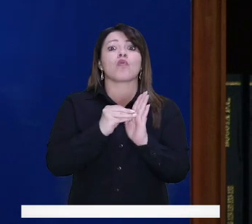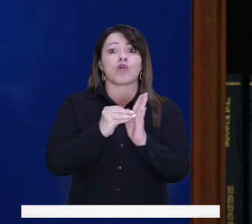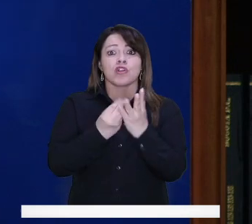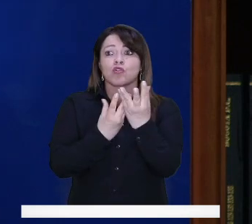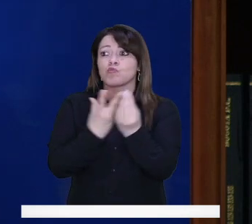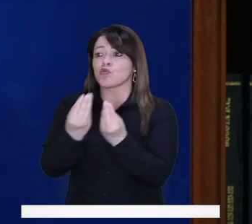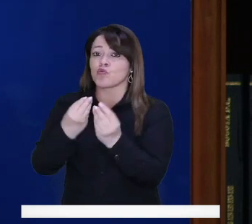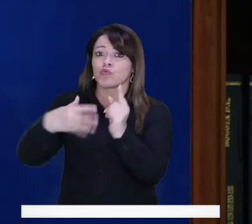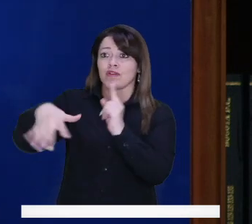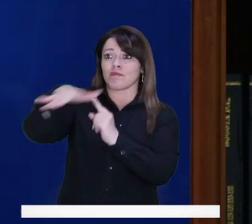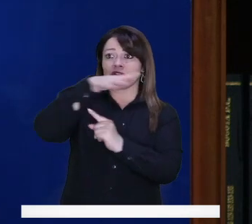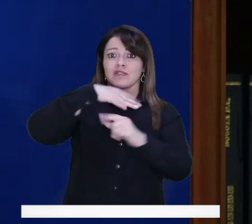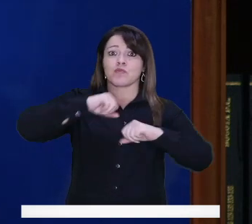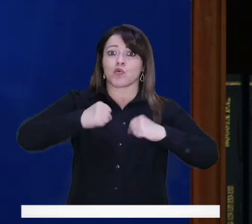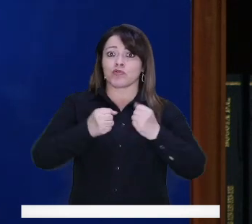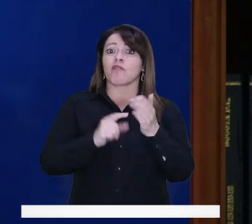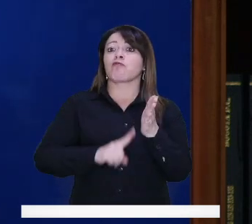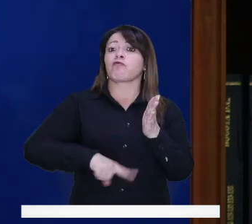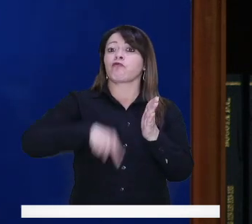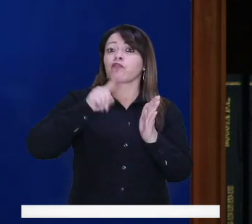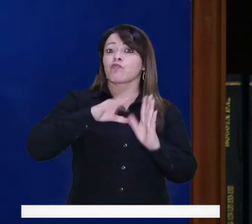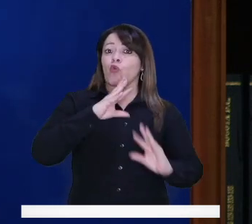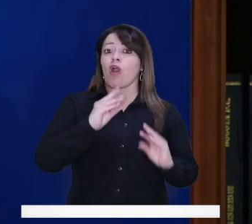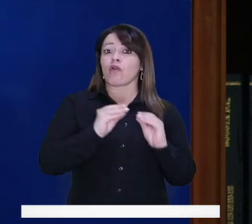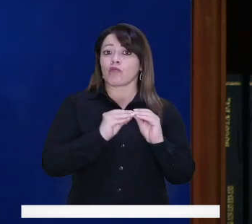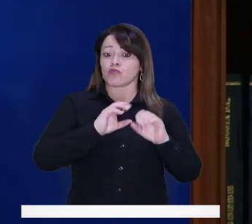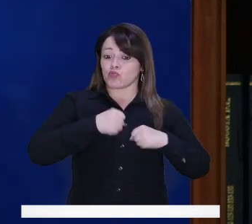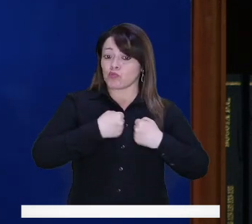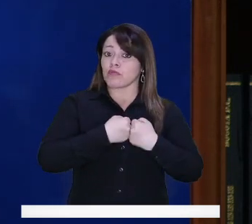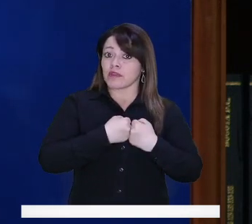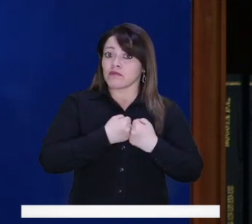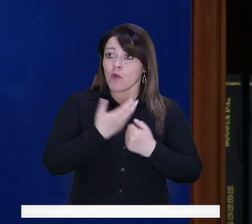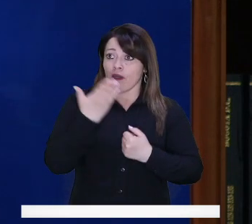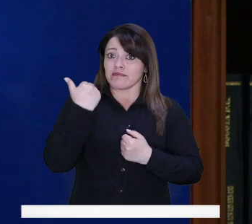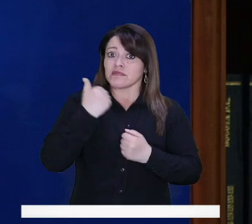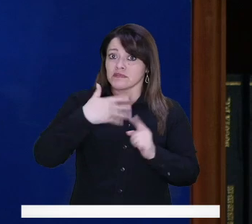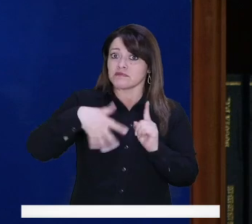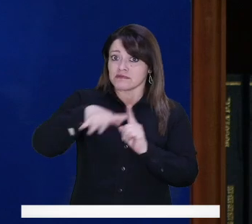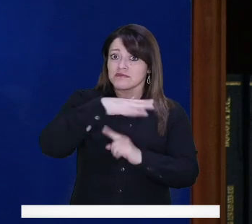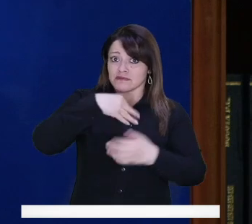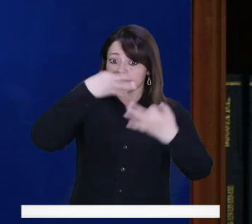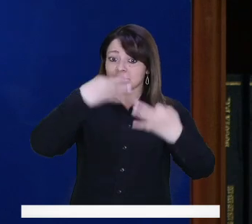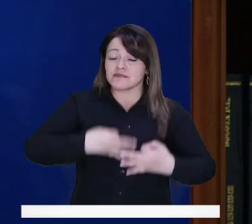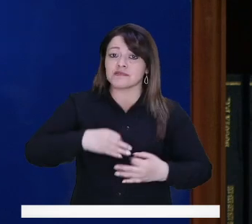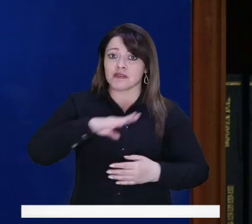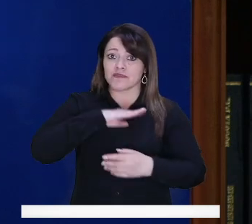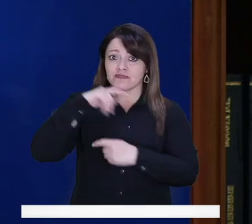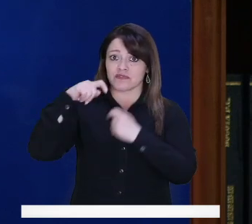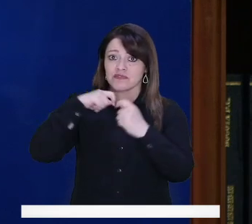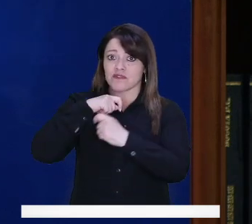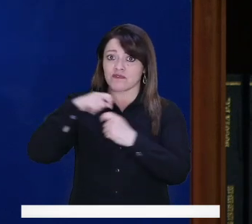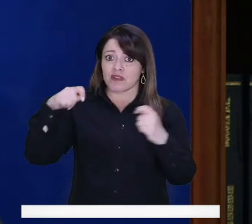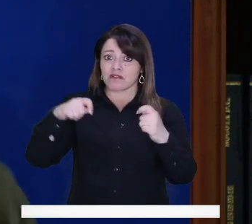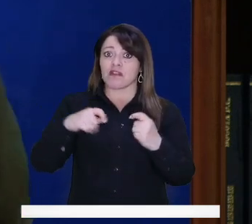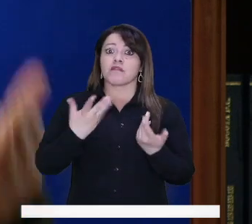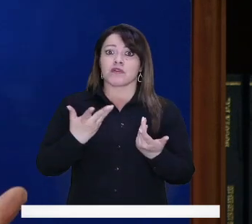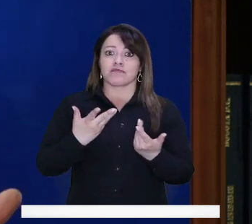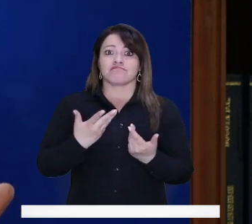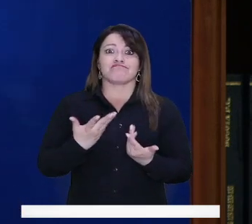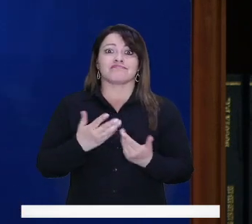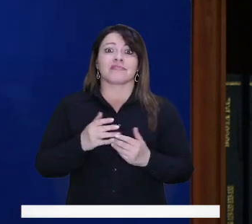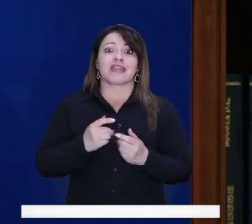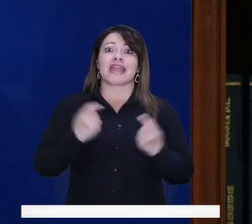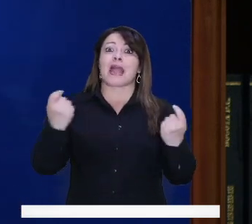los ambientalistas en Bogotá, firmó un pacto ambiental, sencillamente era verde